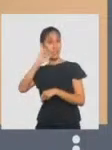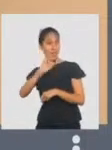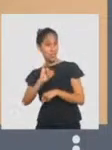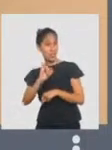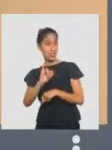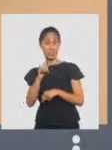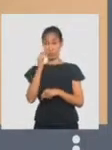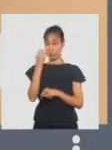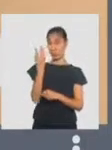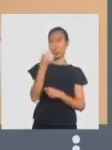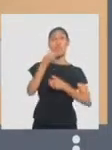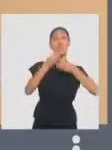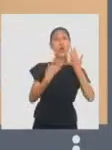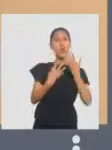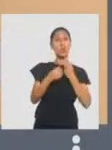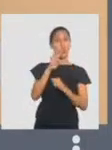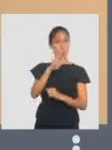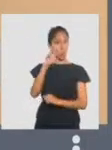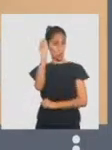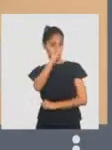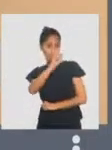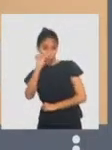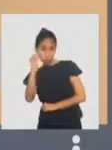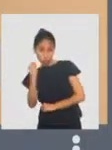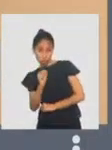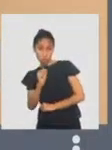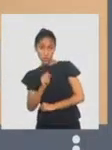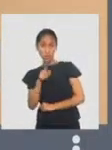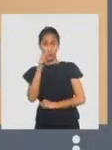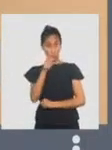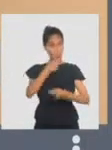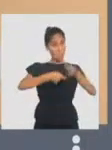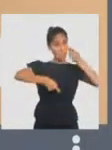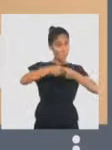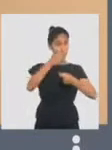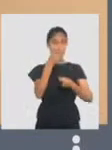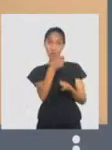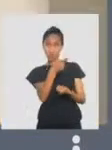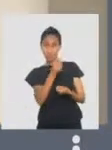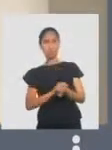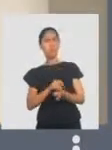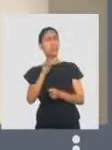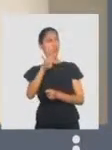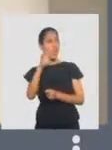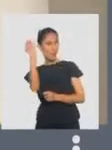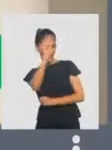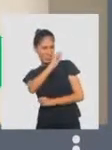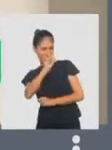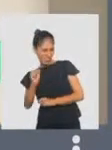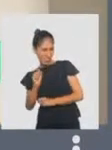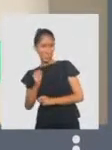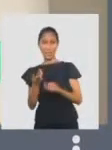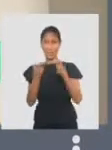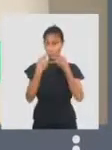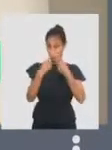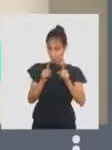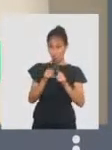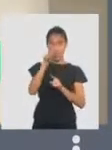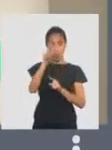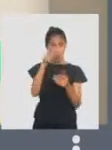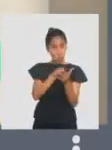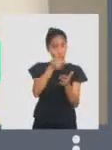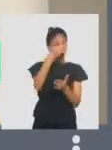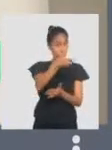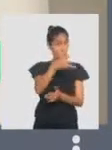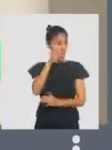Iyari. 4 soles each. Buy 4 and get 1 for free. 4 soles each.